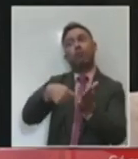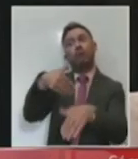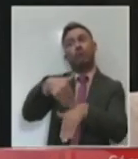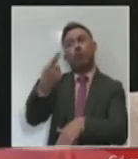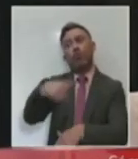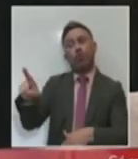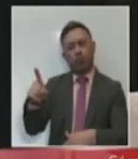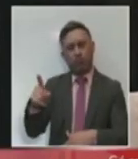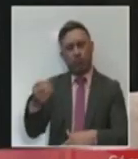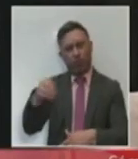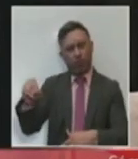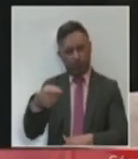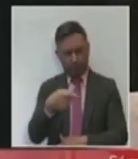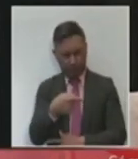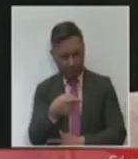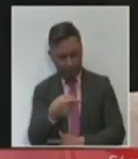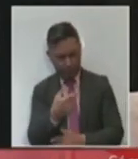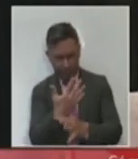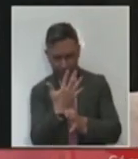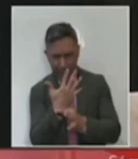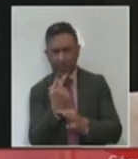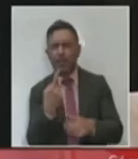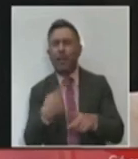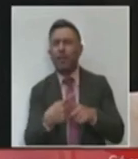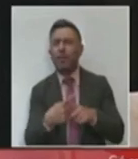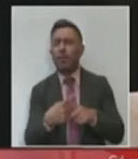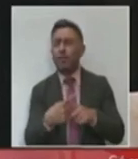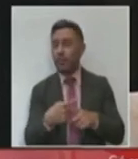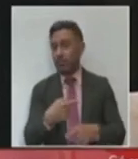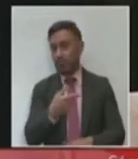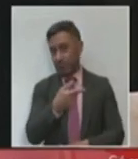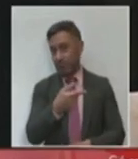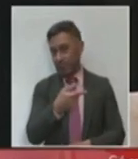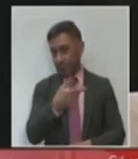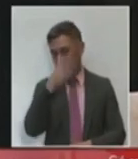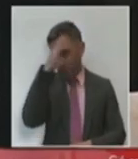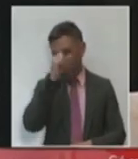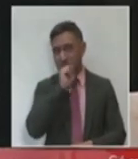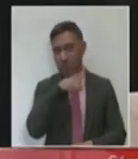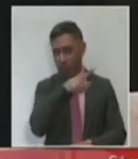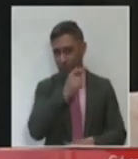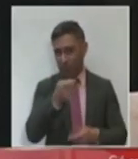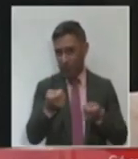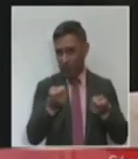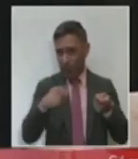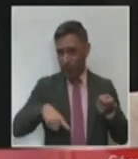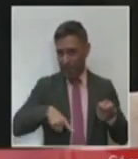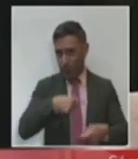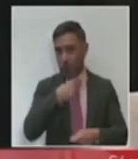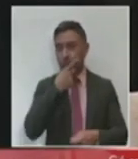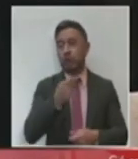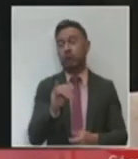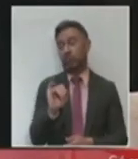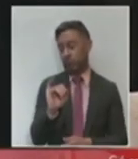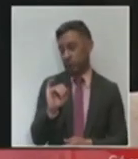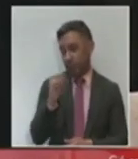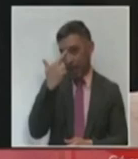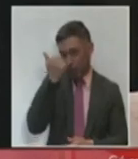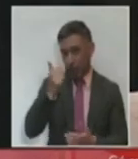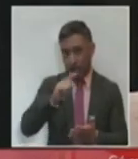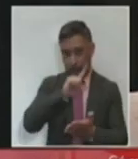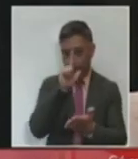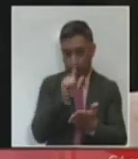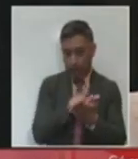este país. Pues sí, la ley es la ley. Y lo que habría de suceder es que